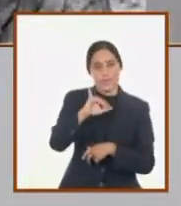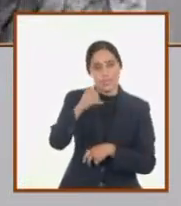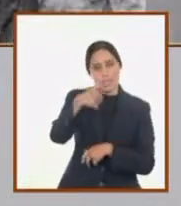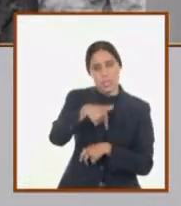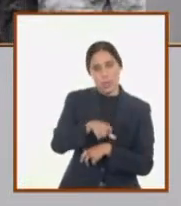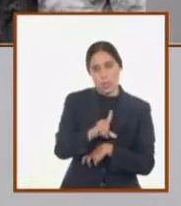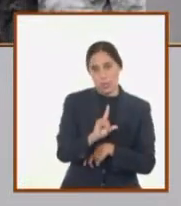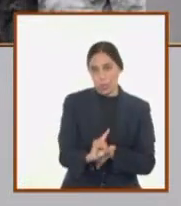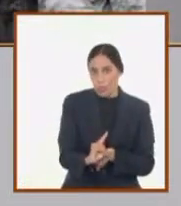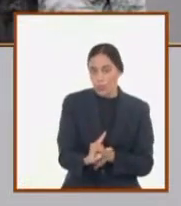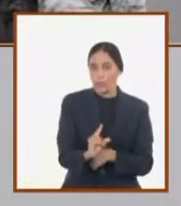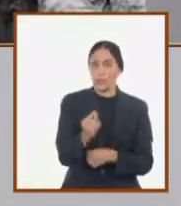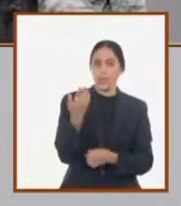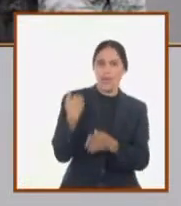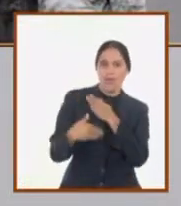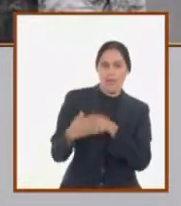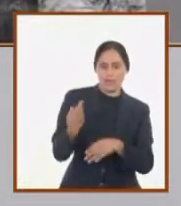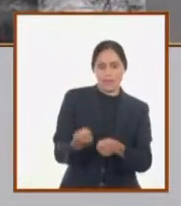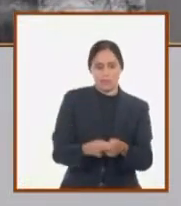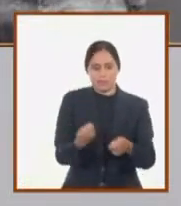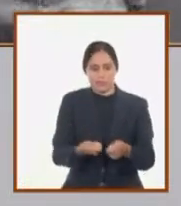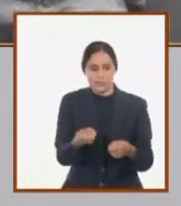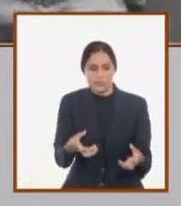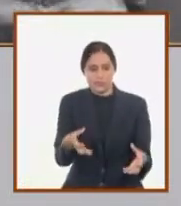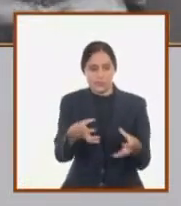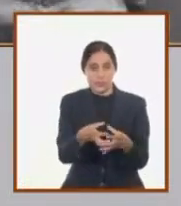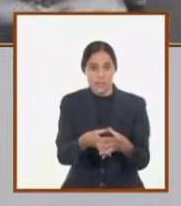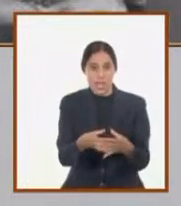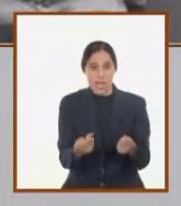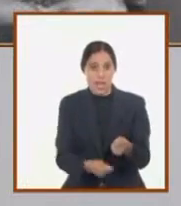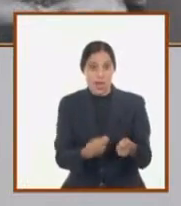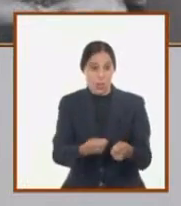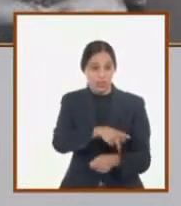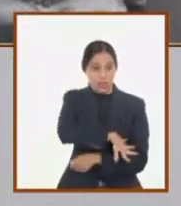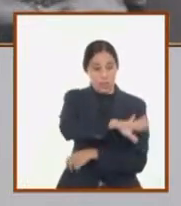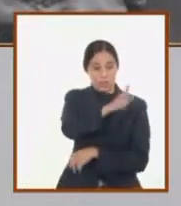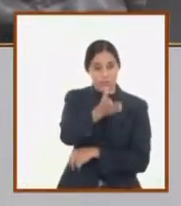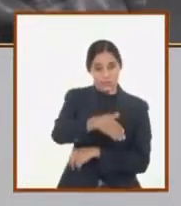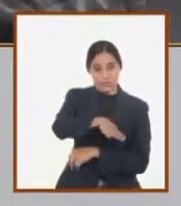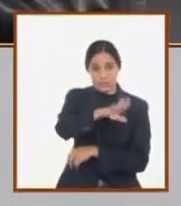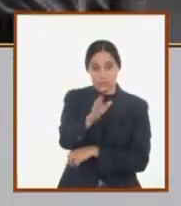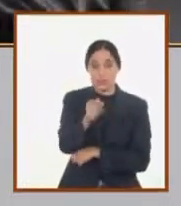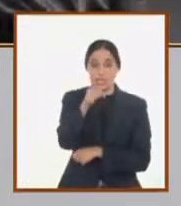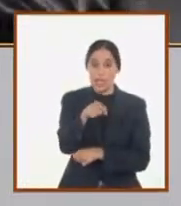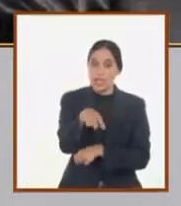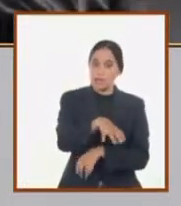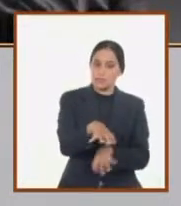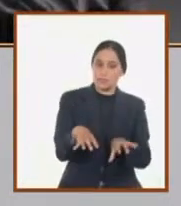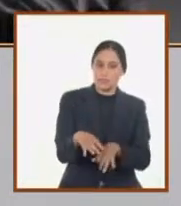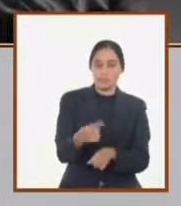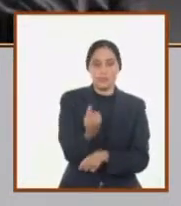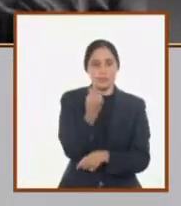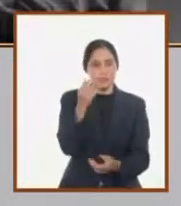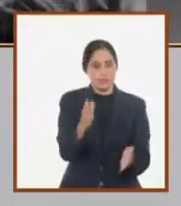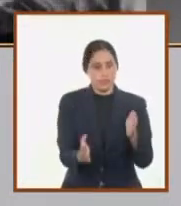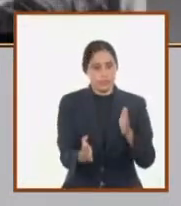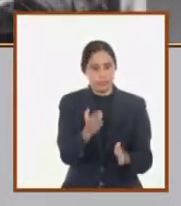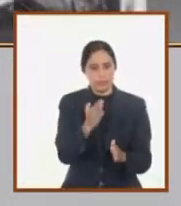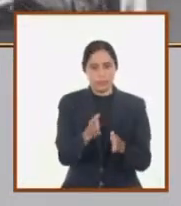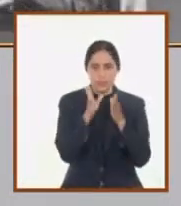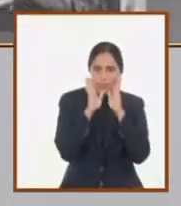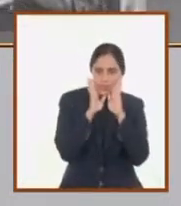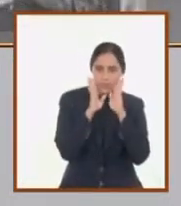Acosta eh el el periodo también de la lucha en la sierra sobre todo eh en esta primera etapa centrado